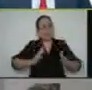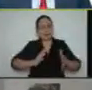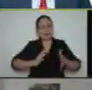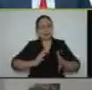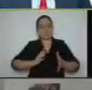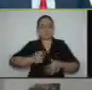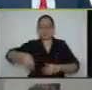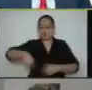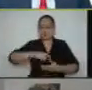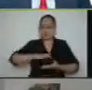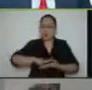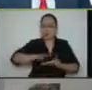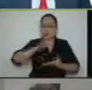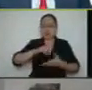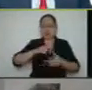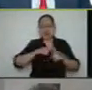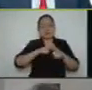sostenido, que